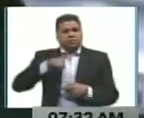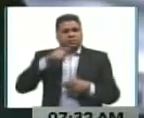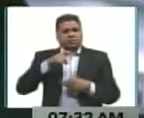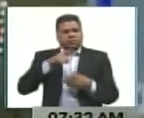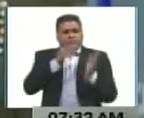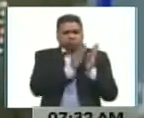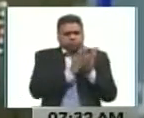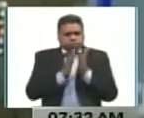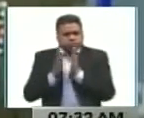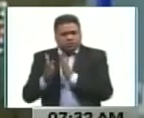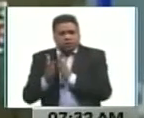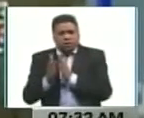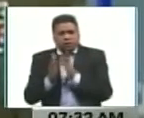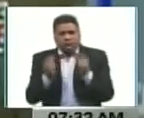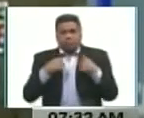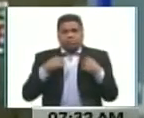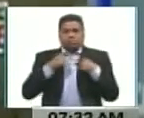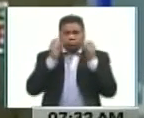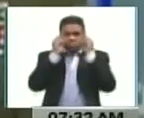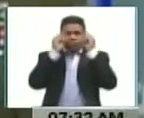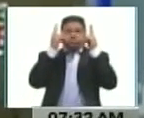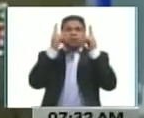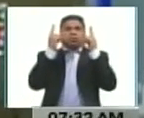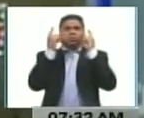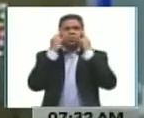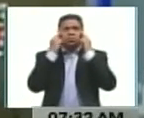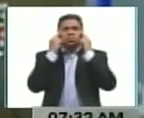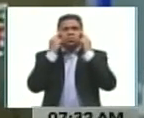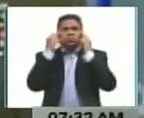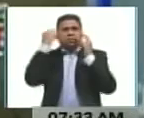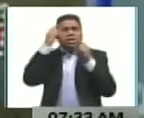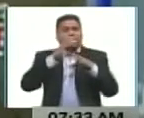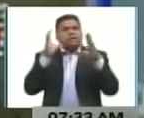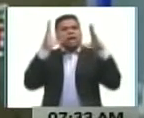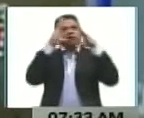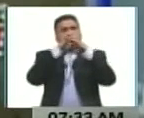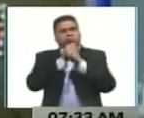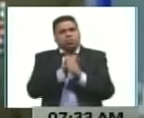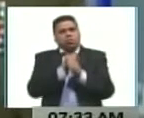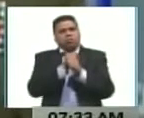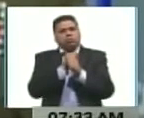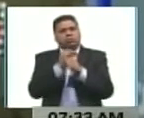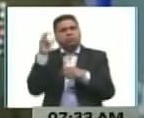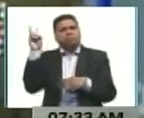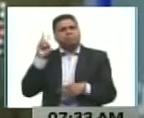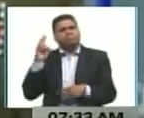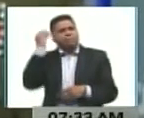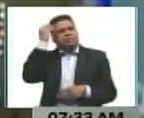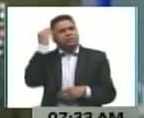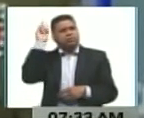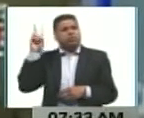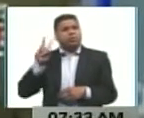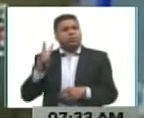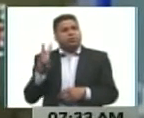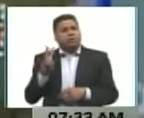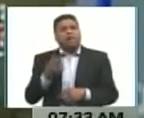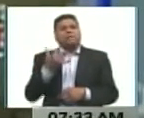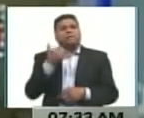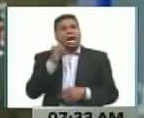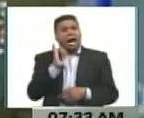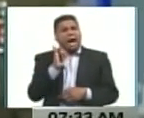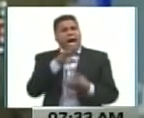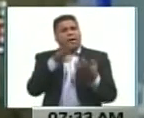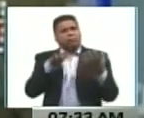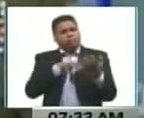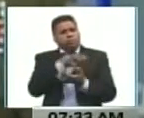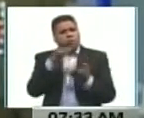me mantiene despierto en la noche con respecto a Venezuela es si hay alguna crisis humanitaria importante, es decir, un